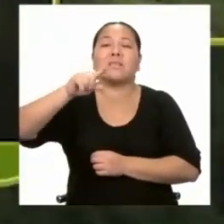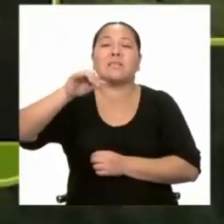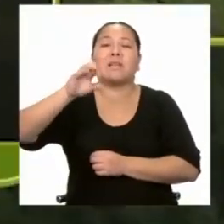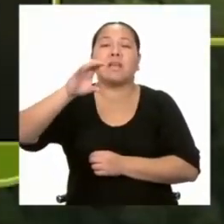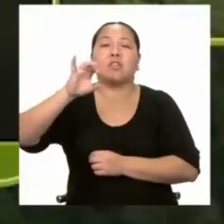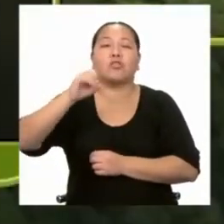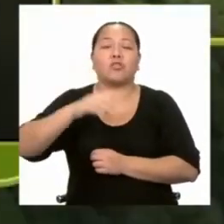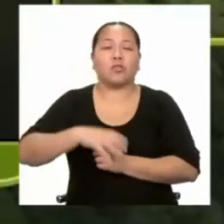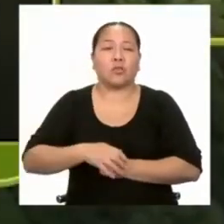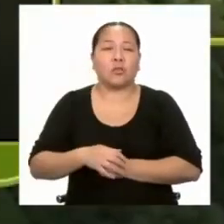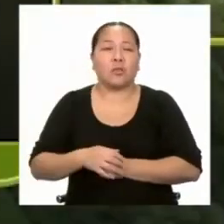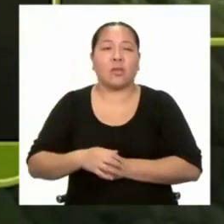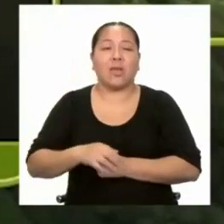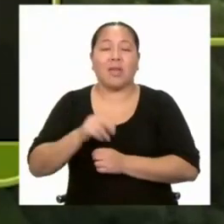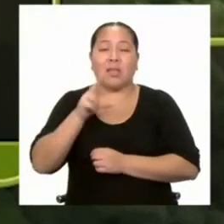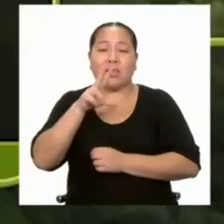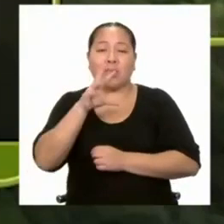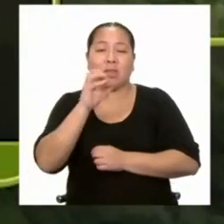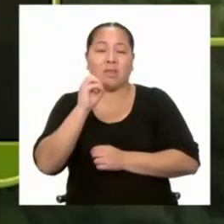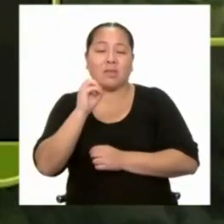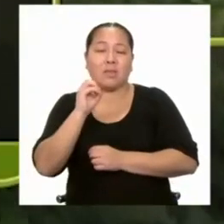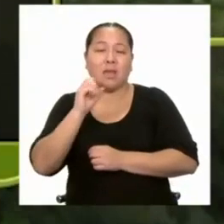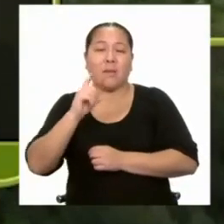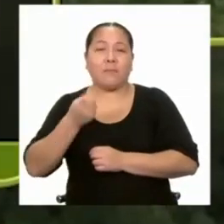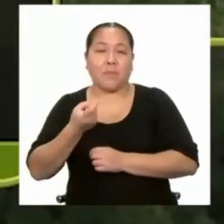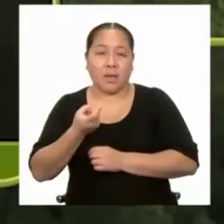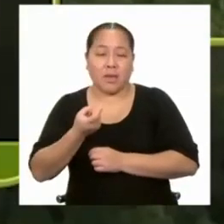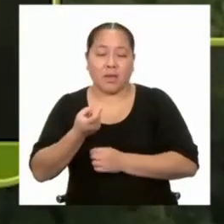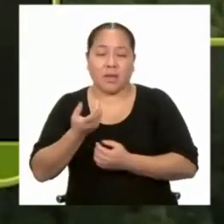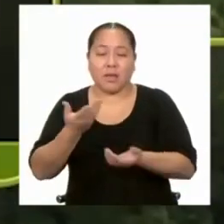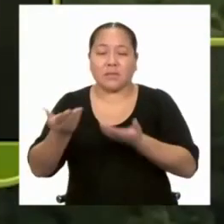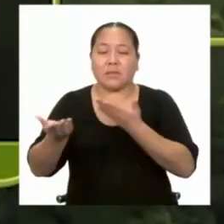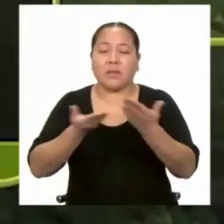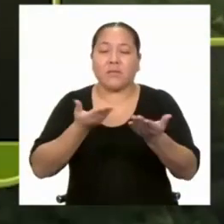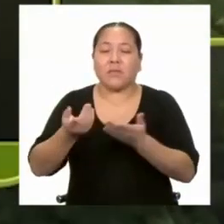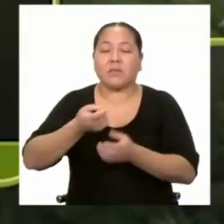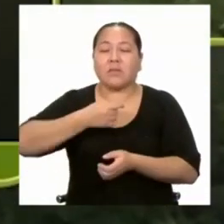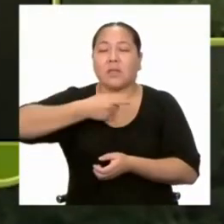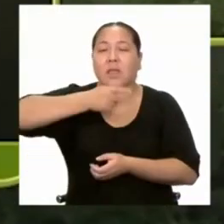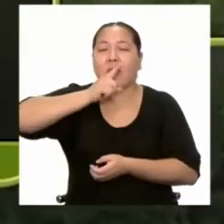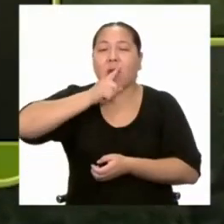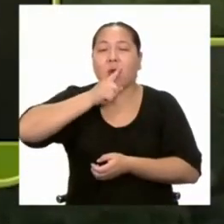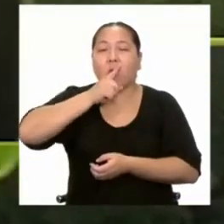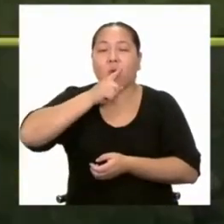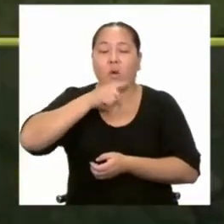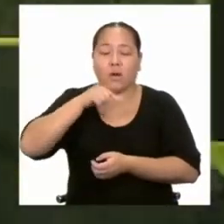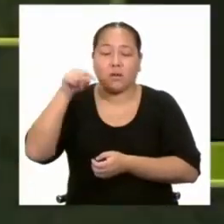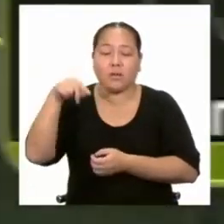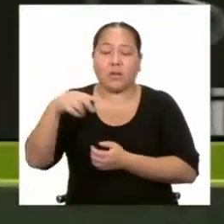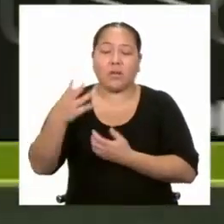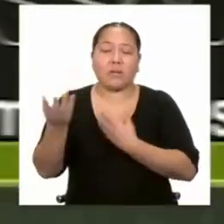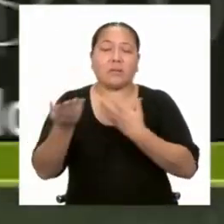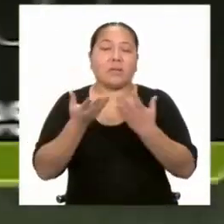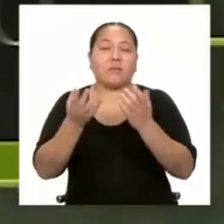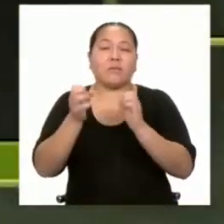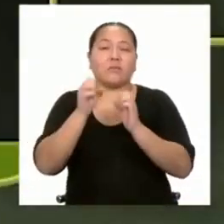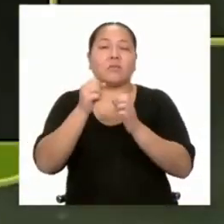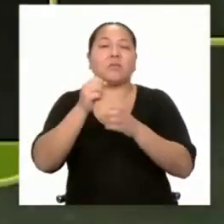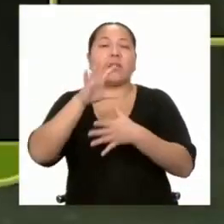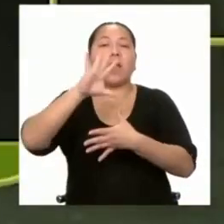y 30.000 millones en servicios de agua para los agricultores de América del Sur.